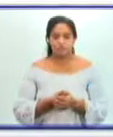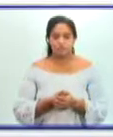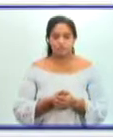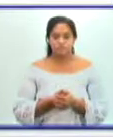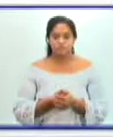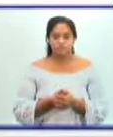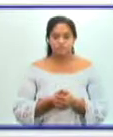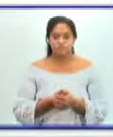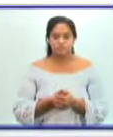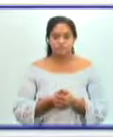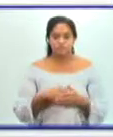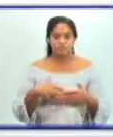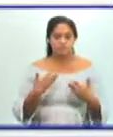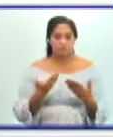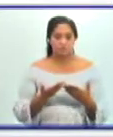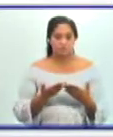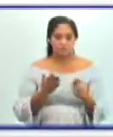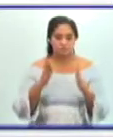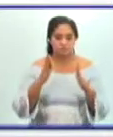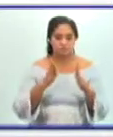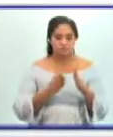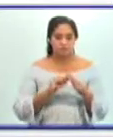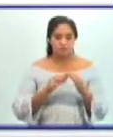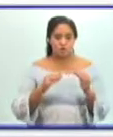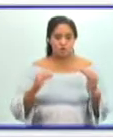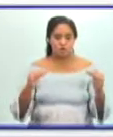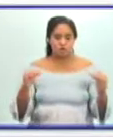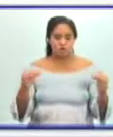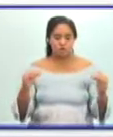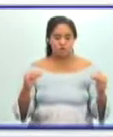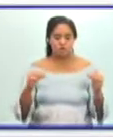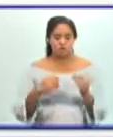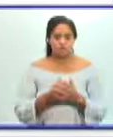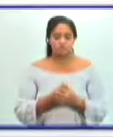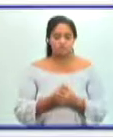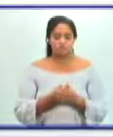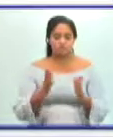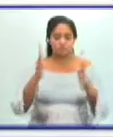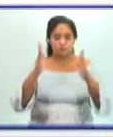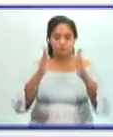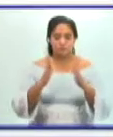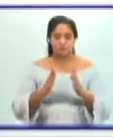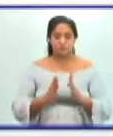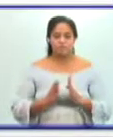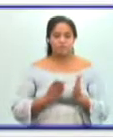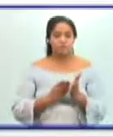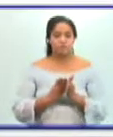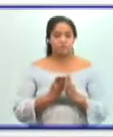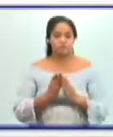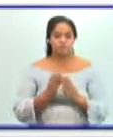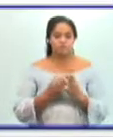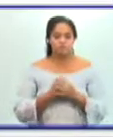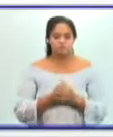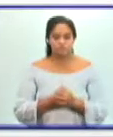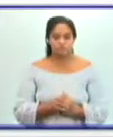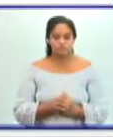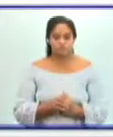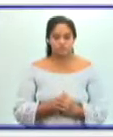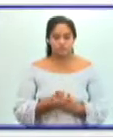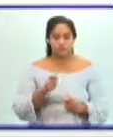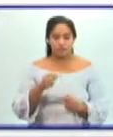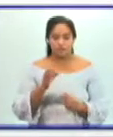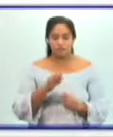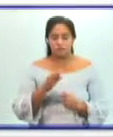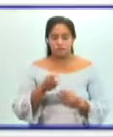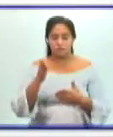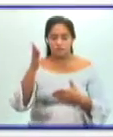GF, entonces los segmentos BC y GF son paralelos por transitividad y estos segmentos a la vez